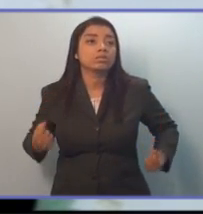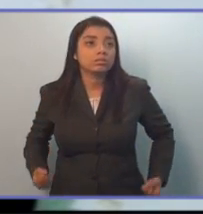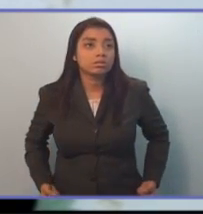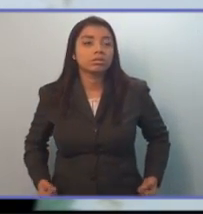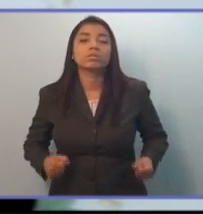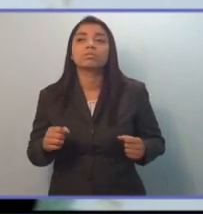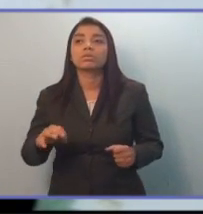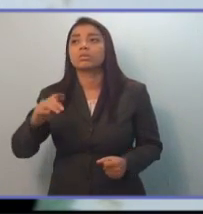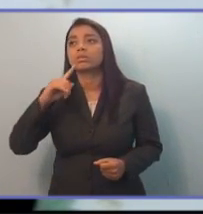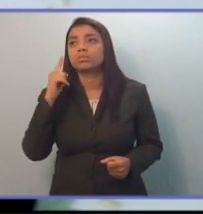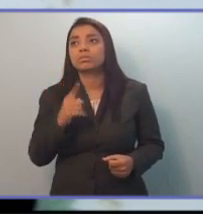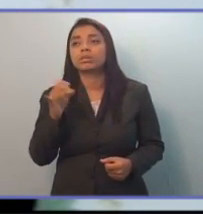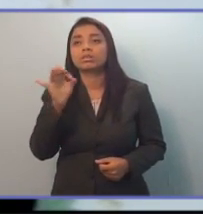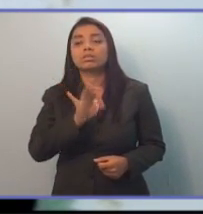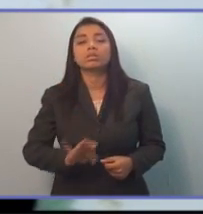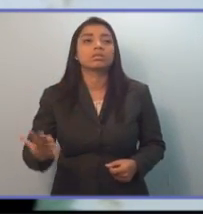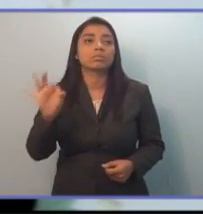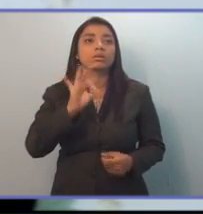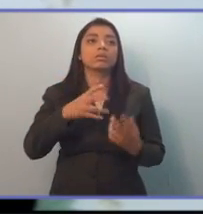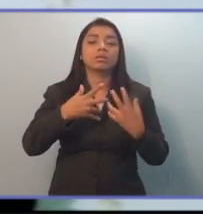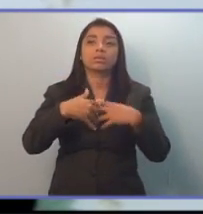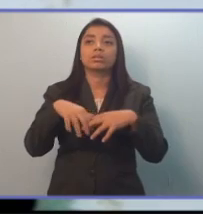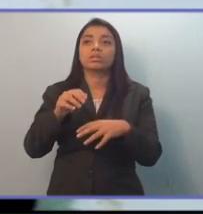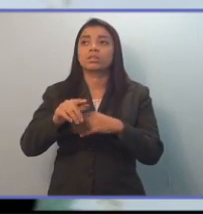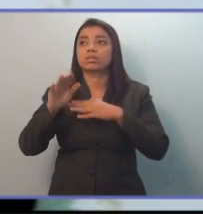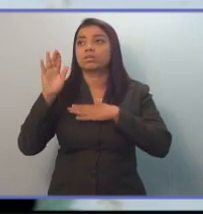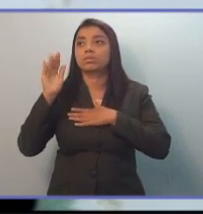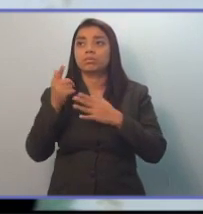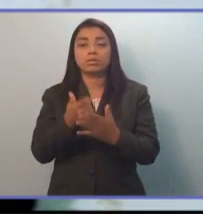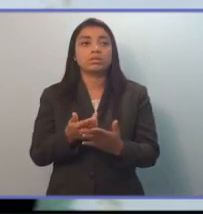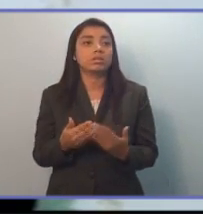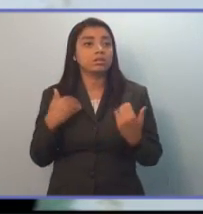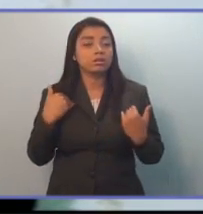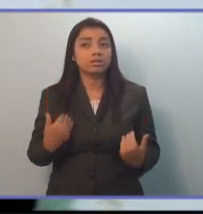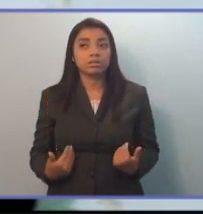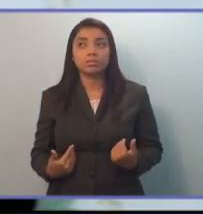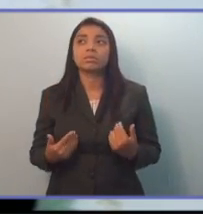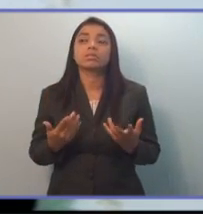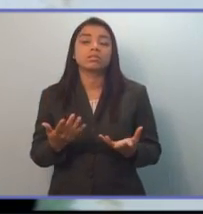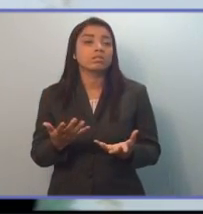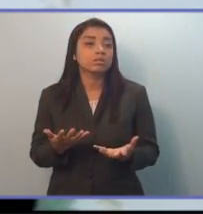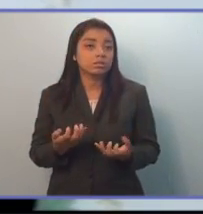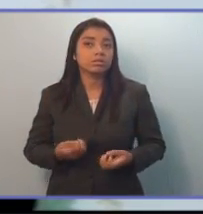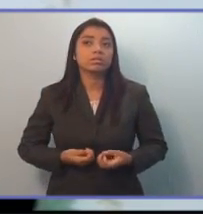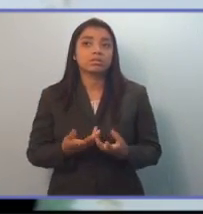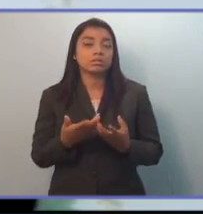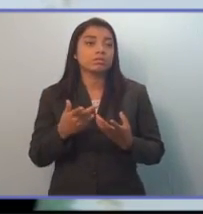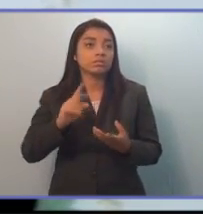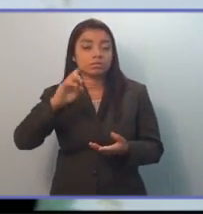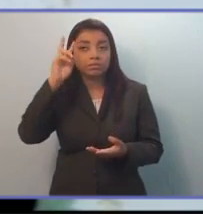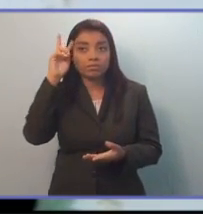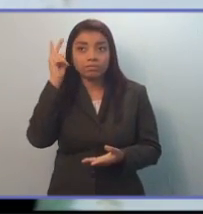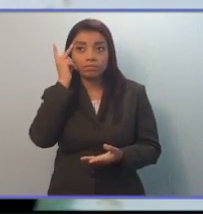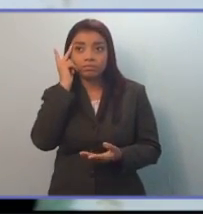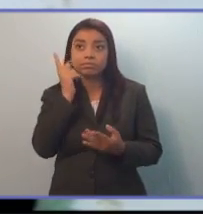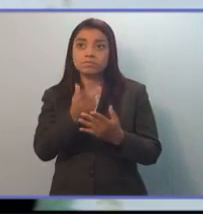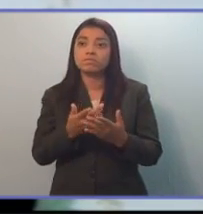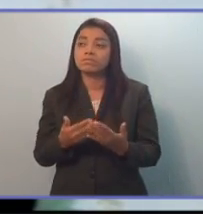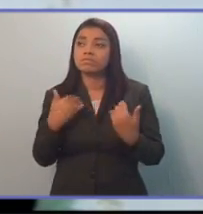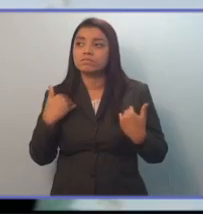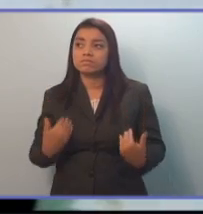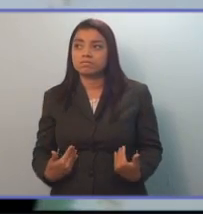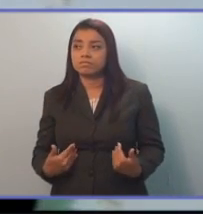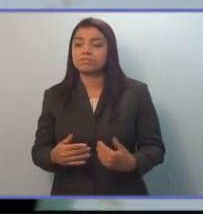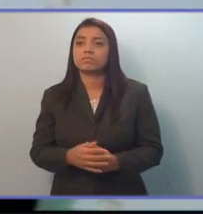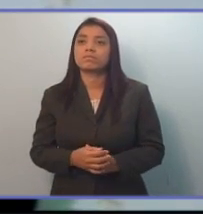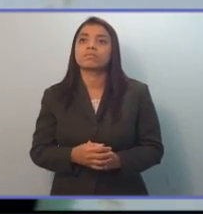en la obligación de fortalecer el cumplimiento de los derechos humanos. O sea, a eso se refiere, significa que los derechos humanos se deben de